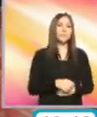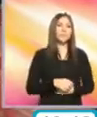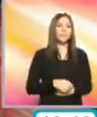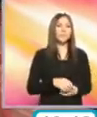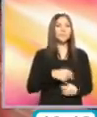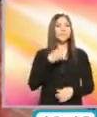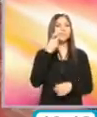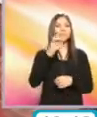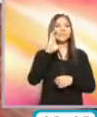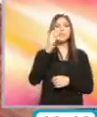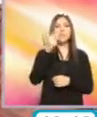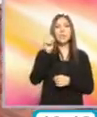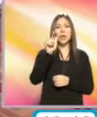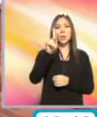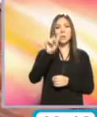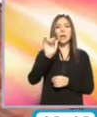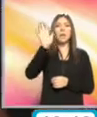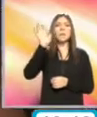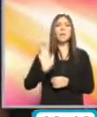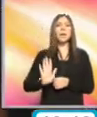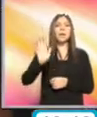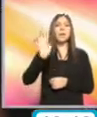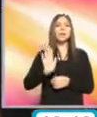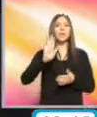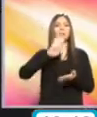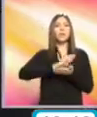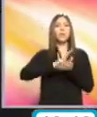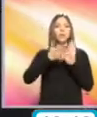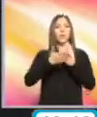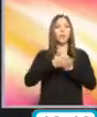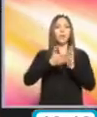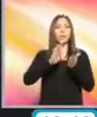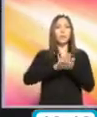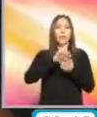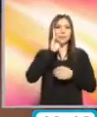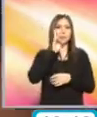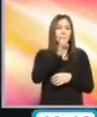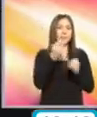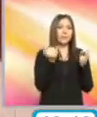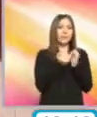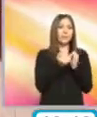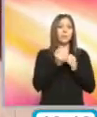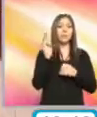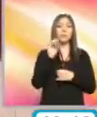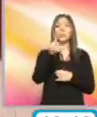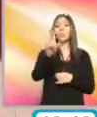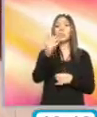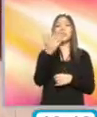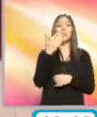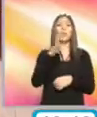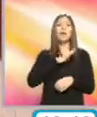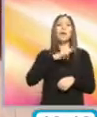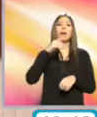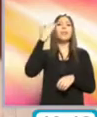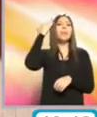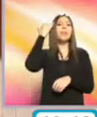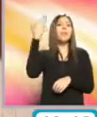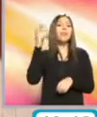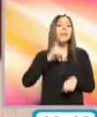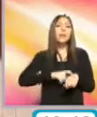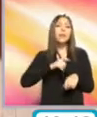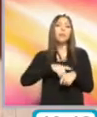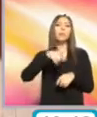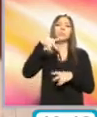es una especie como de tortilla. Aquí ya la tenemos, la formamos de aquí. Señor, señora, si usted no tiene tiempo de repente, no se preocupe, vaya a